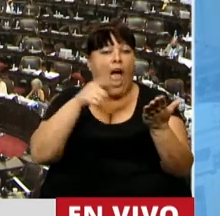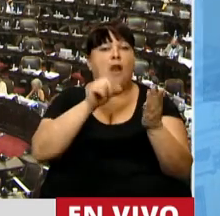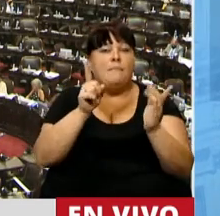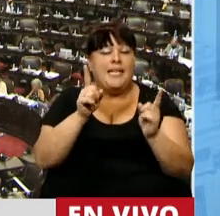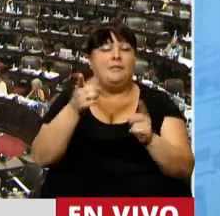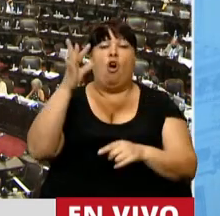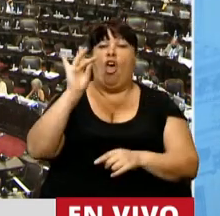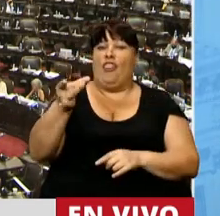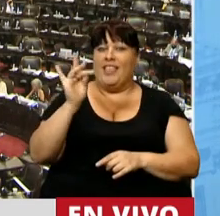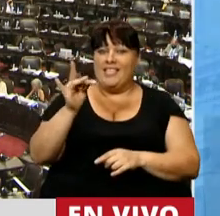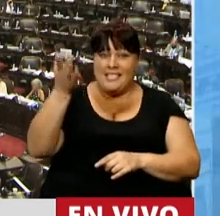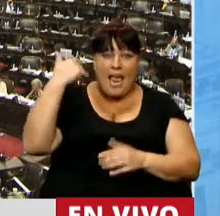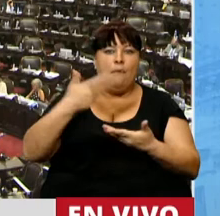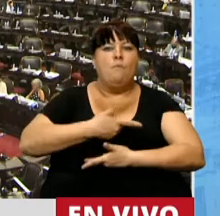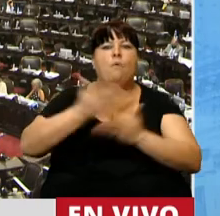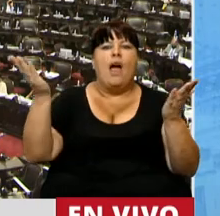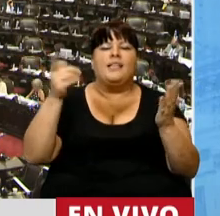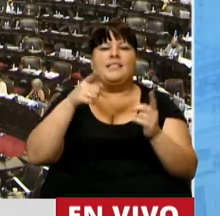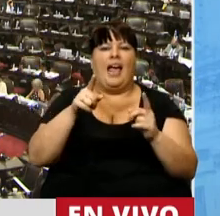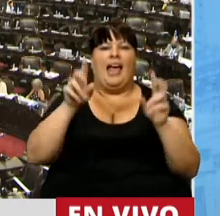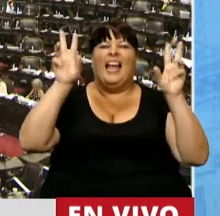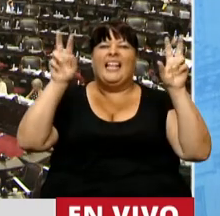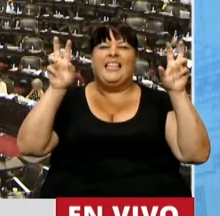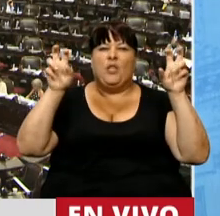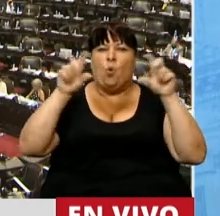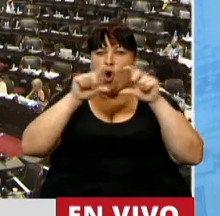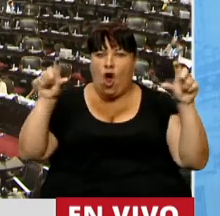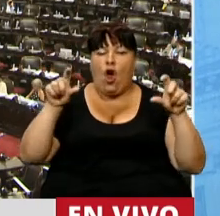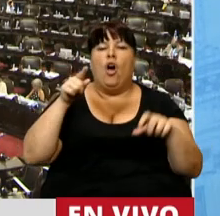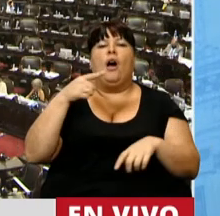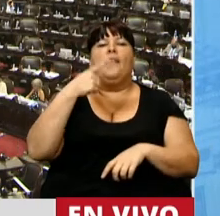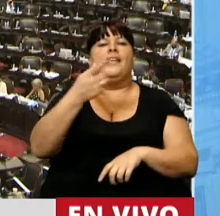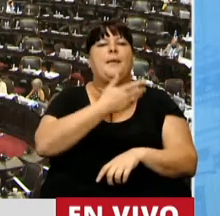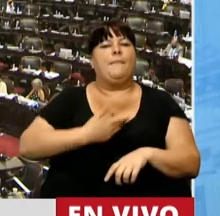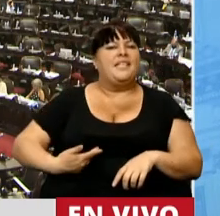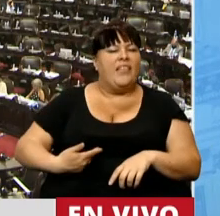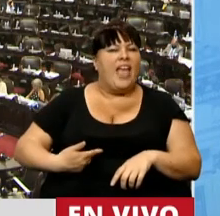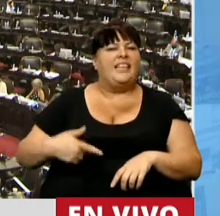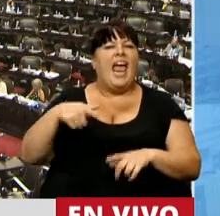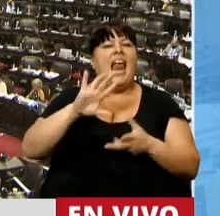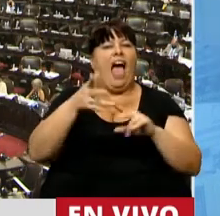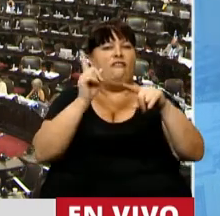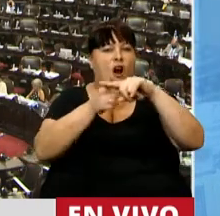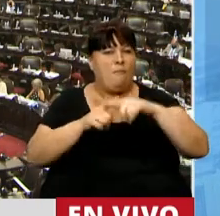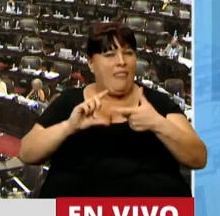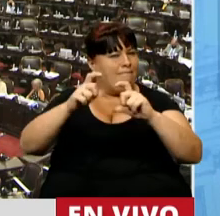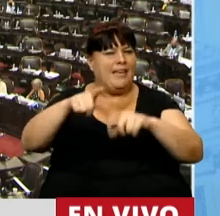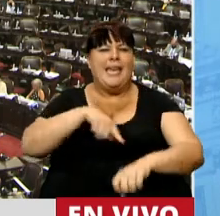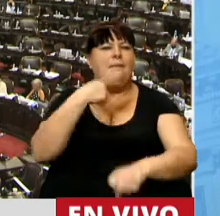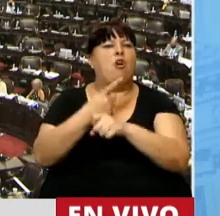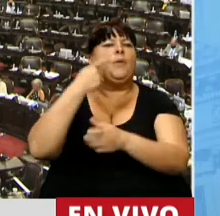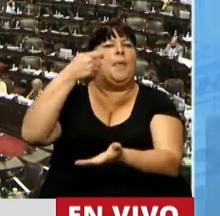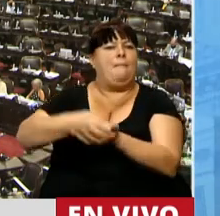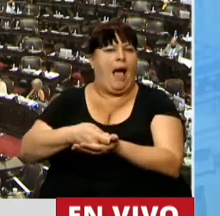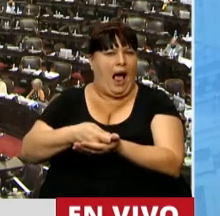en diciembre se publicaban este titular donde el presidente decía que esta fórmula no se podía pagar